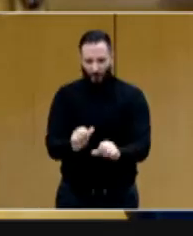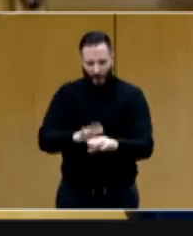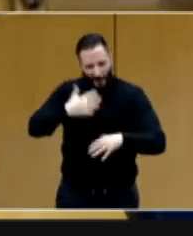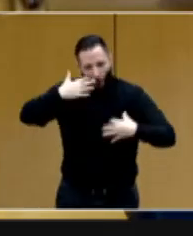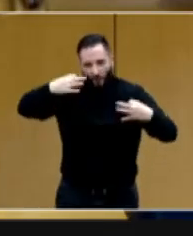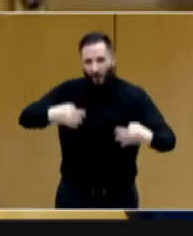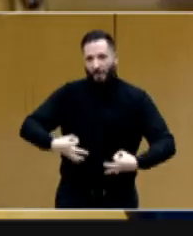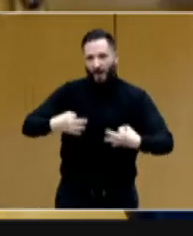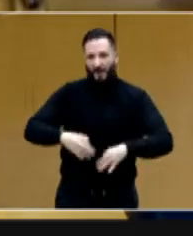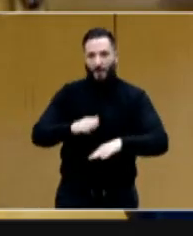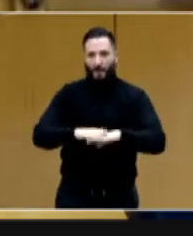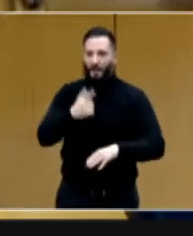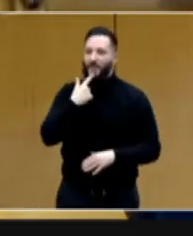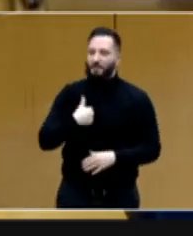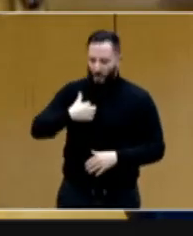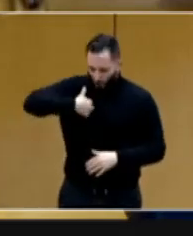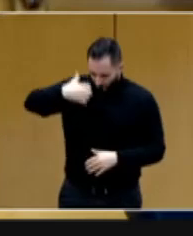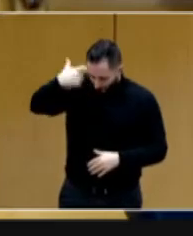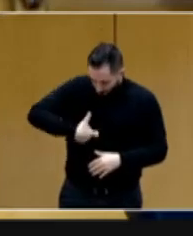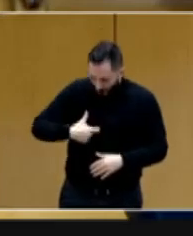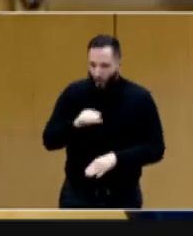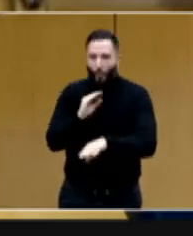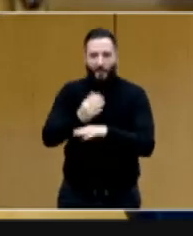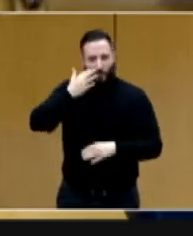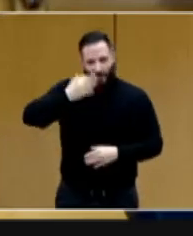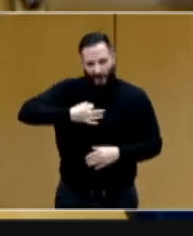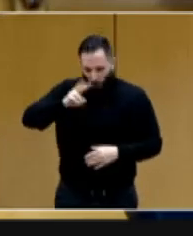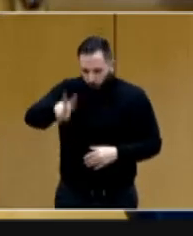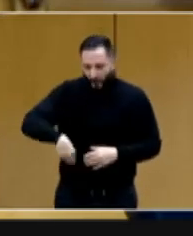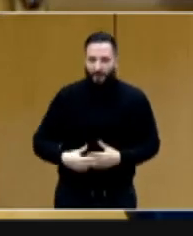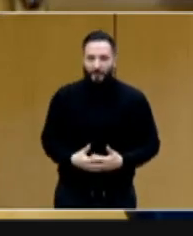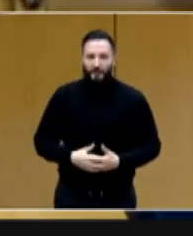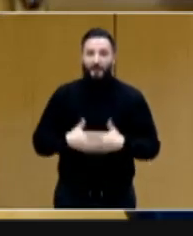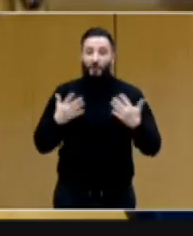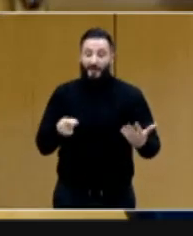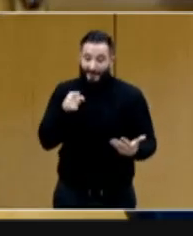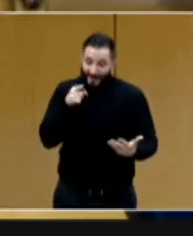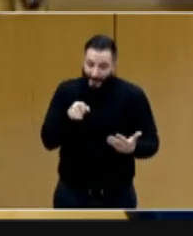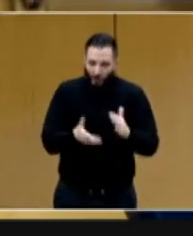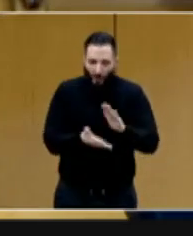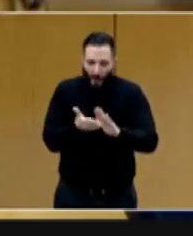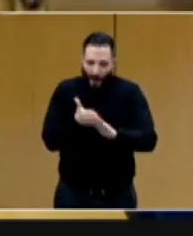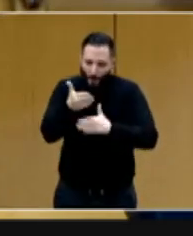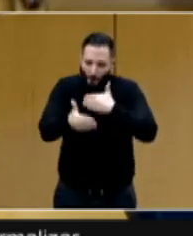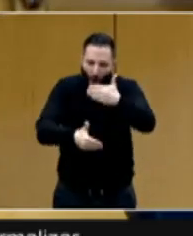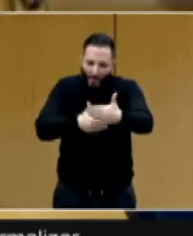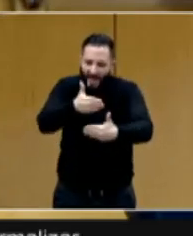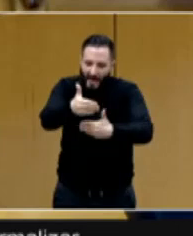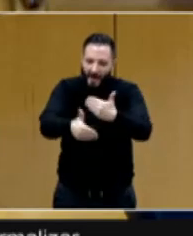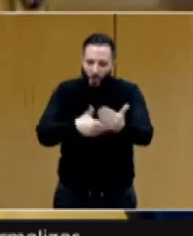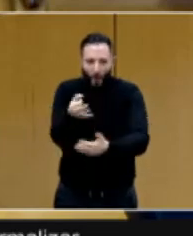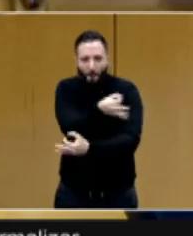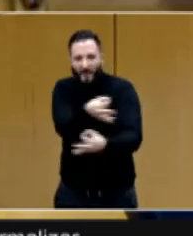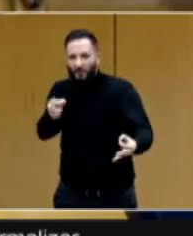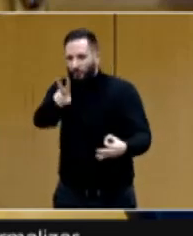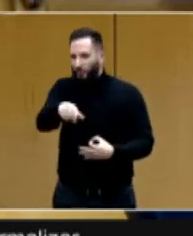que alguien me diga que yo soy el guardador de hecho pero claro esto significa que se está llevando a cabo una especie de procedimiento que no es el apropiado de las medidas